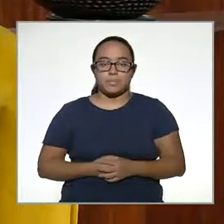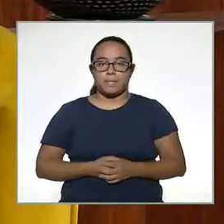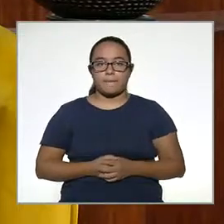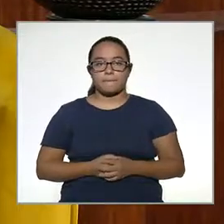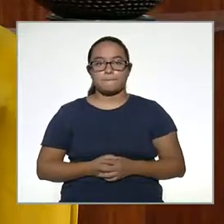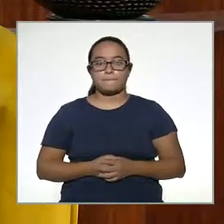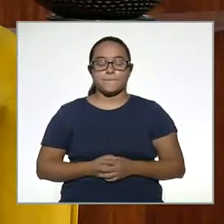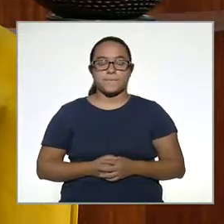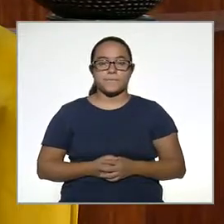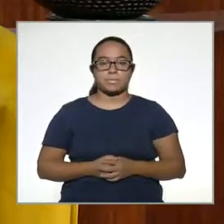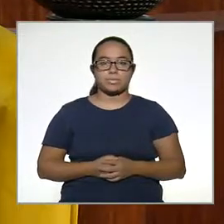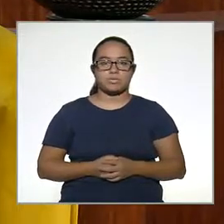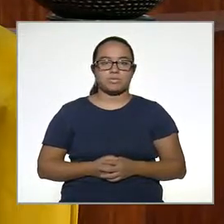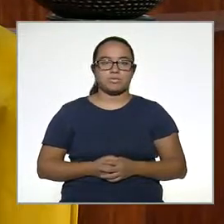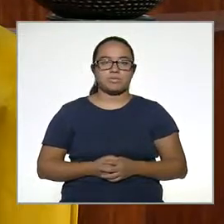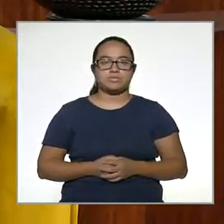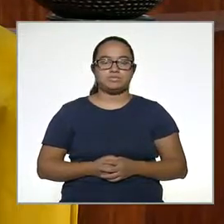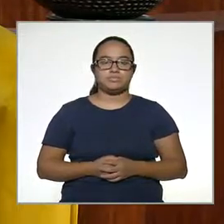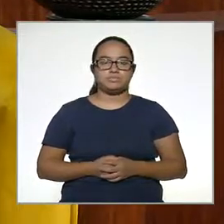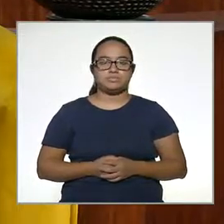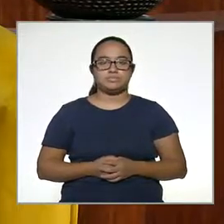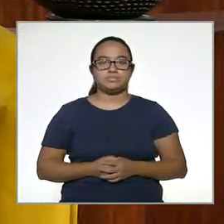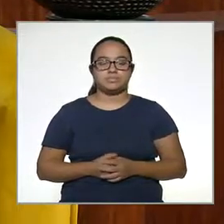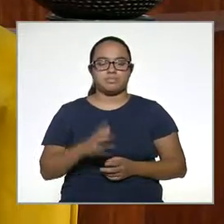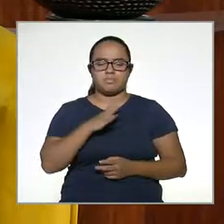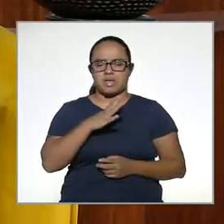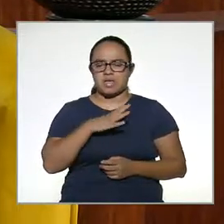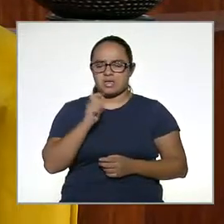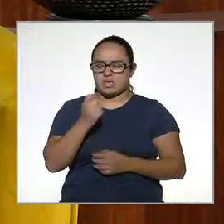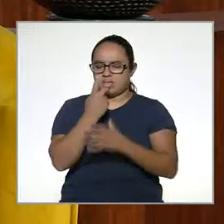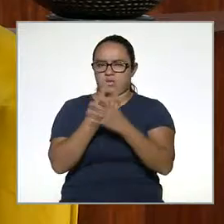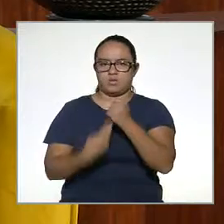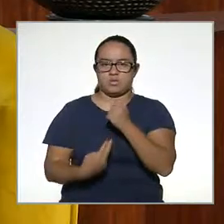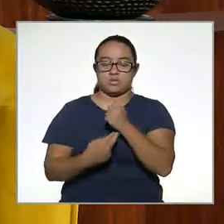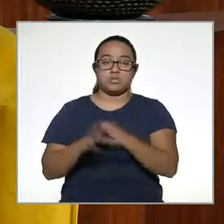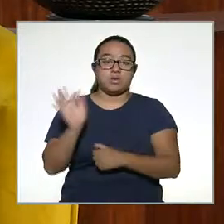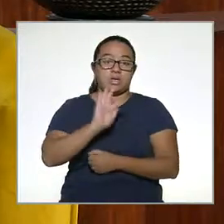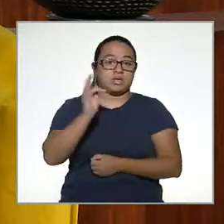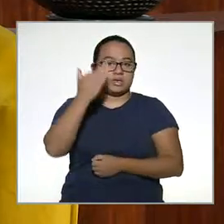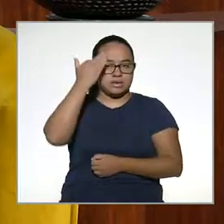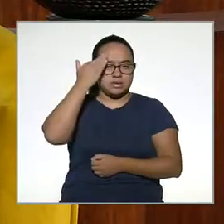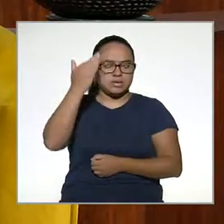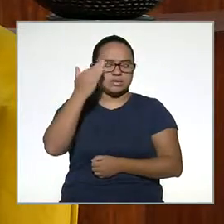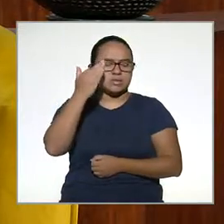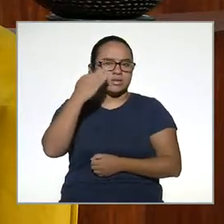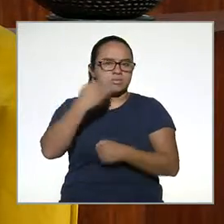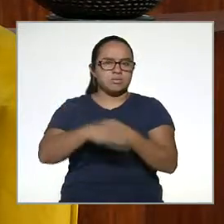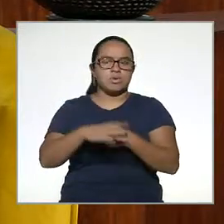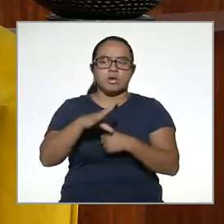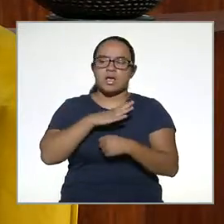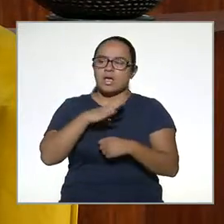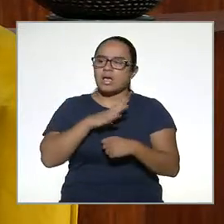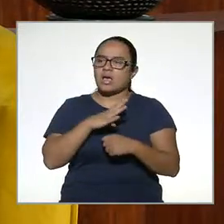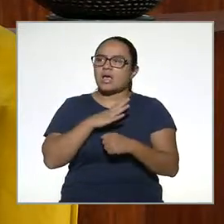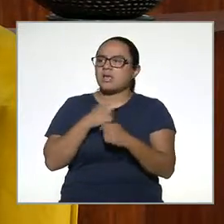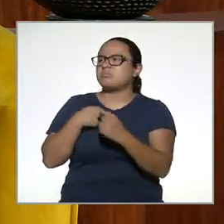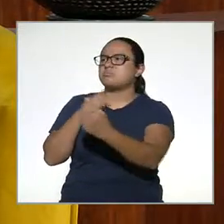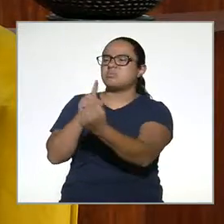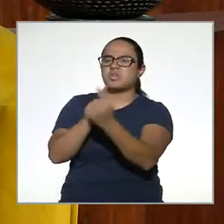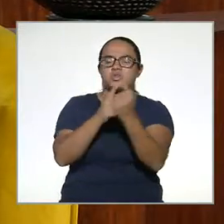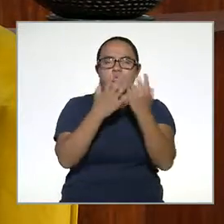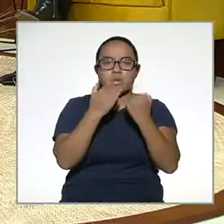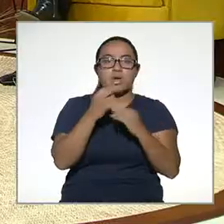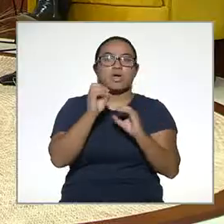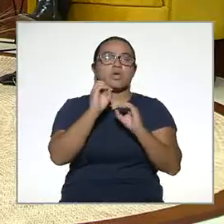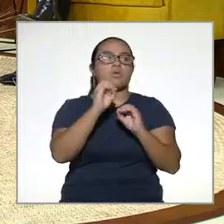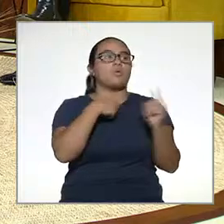Javier, tenemos como ambas, ¿no?, o sea, podemos por momentos ser introvertidos, y por otros momentos también ser extrovertidos. Pero